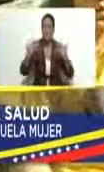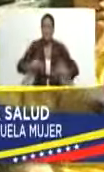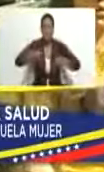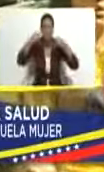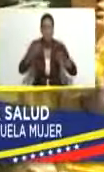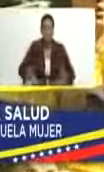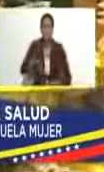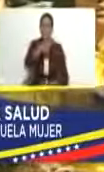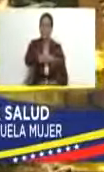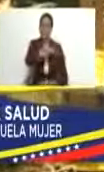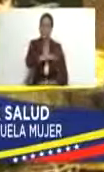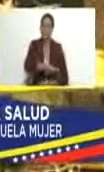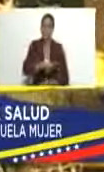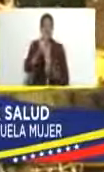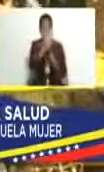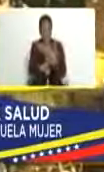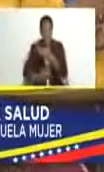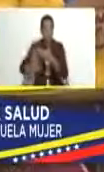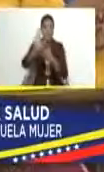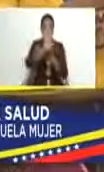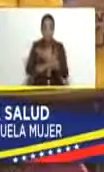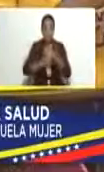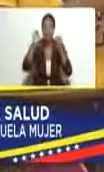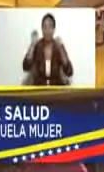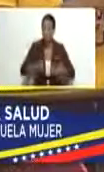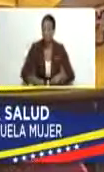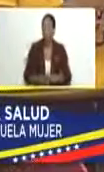seguridad social, de protección